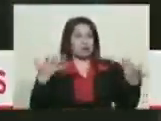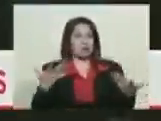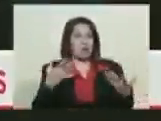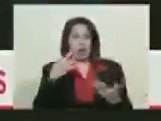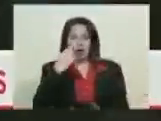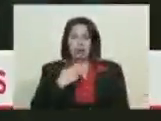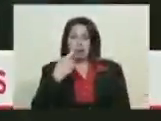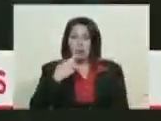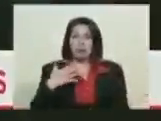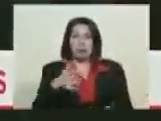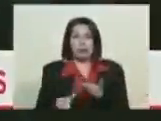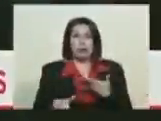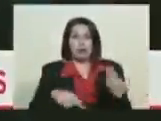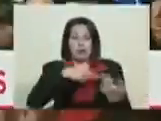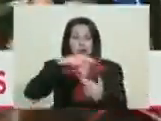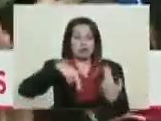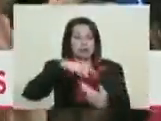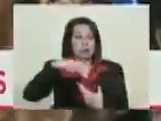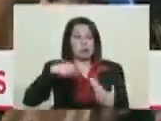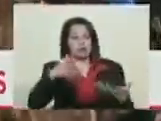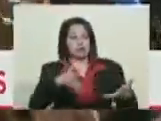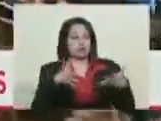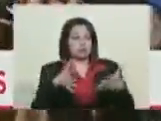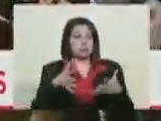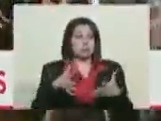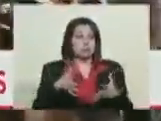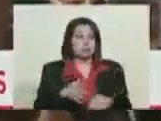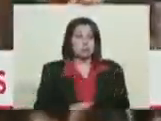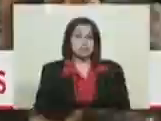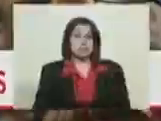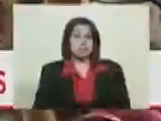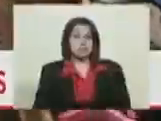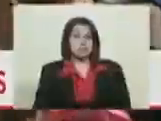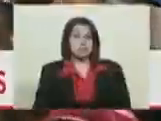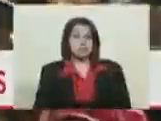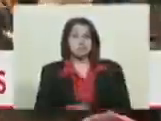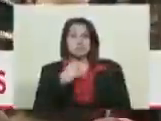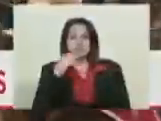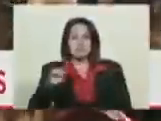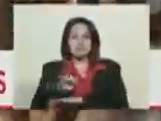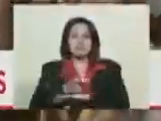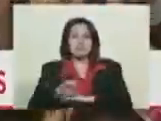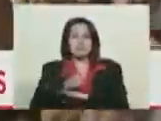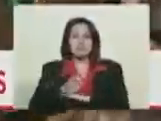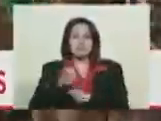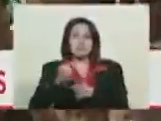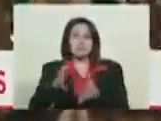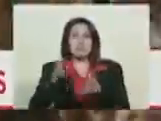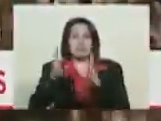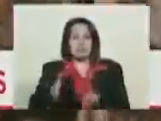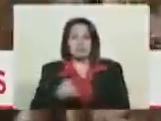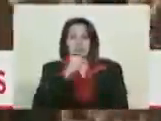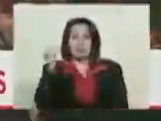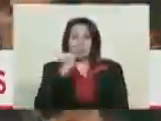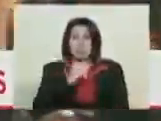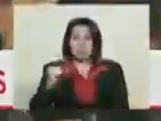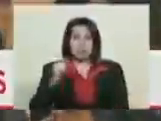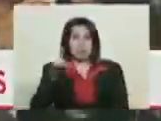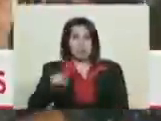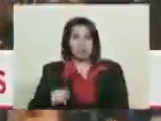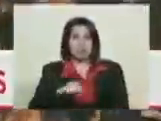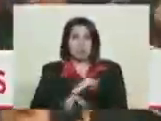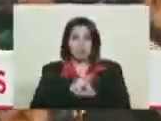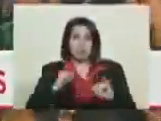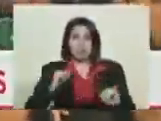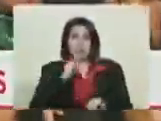fuerzas revolucionarias han alcanzado el triunfo, además de la gobernación del Estado Zulia. De esta manera,